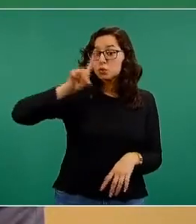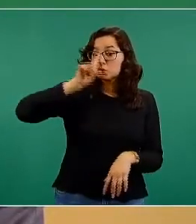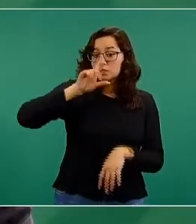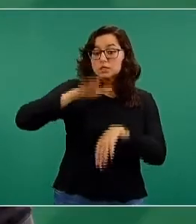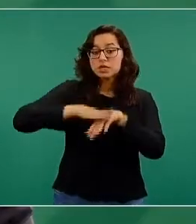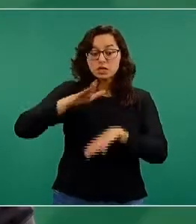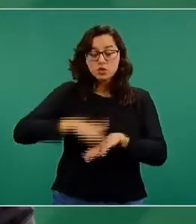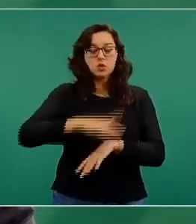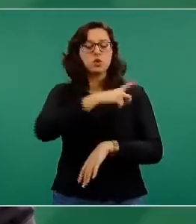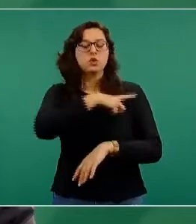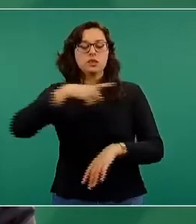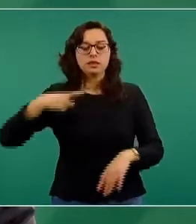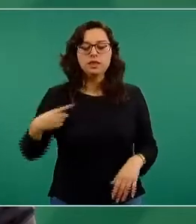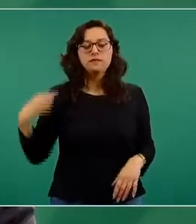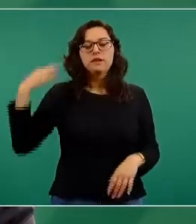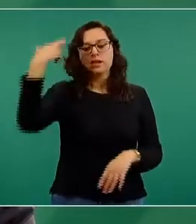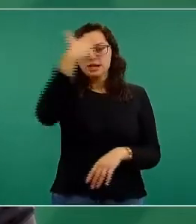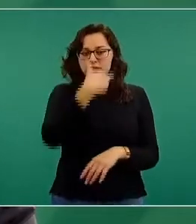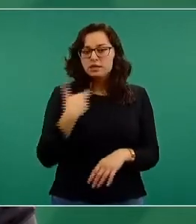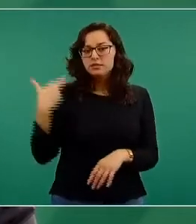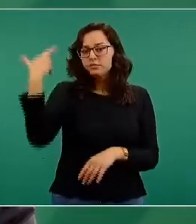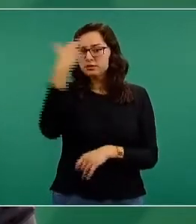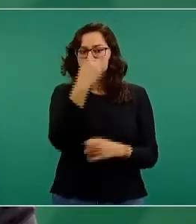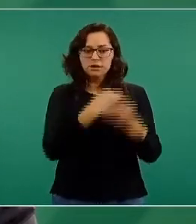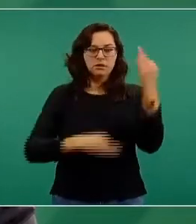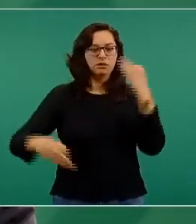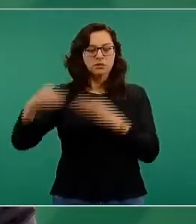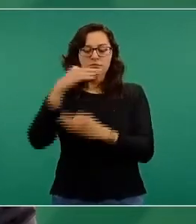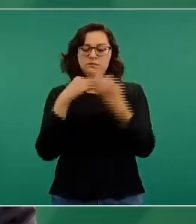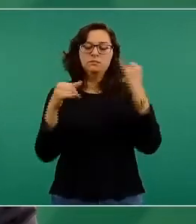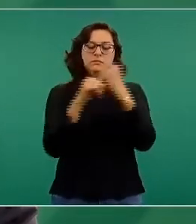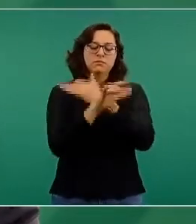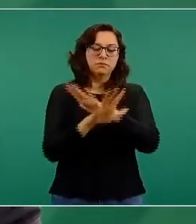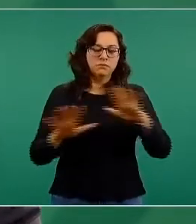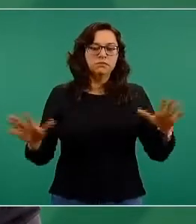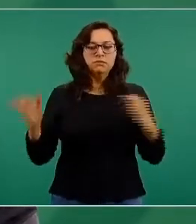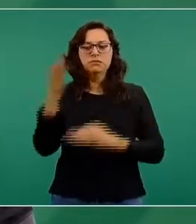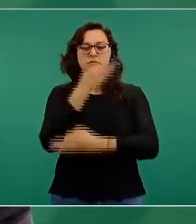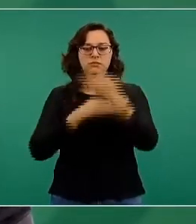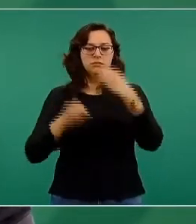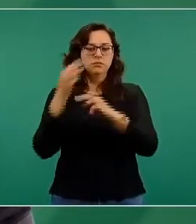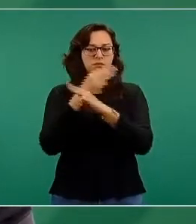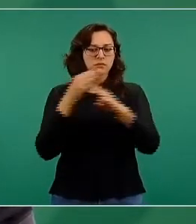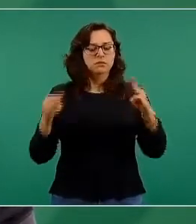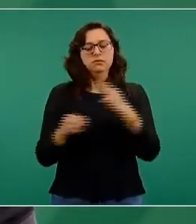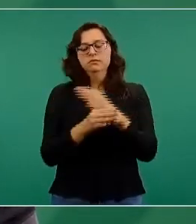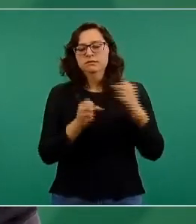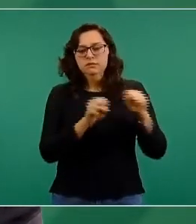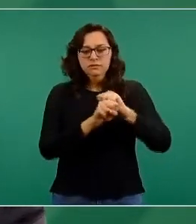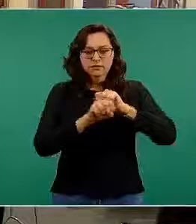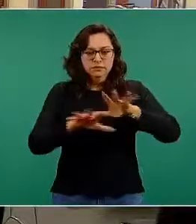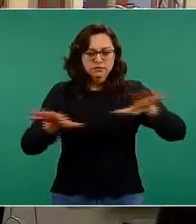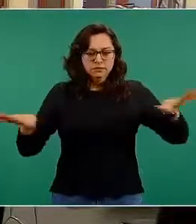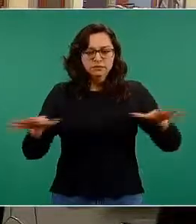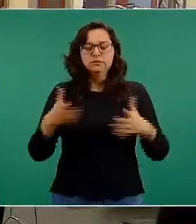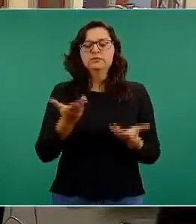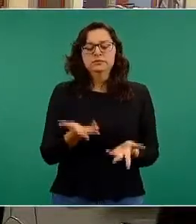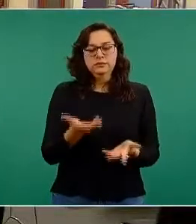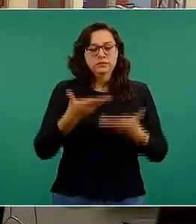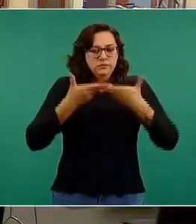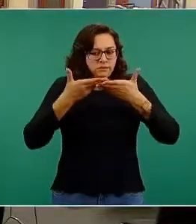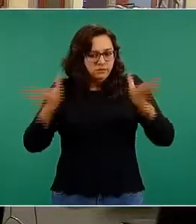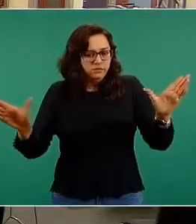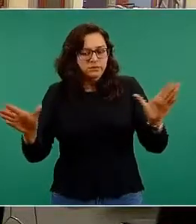sean revisadas. Desde luego, como todo el material que aquí presentamos o que producimos para fines de entender la epidemia, es